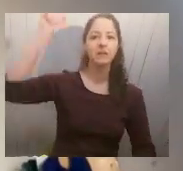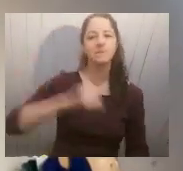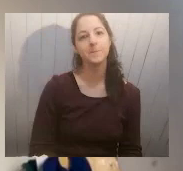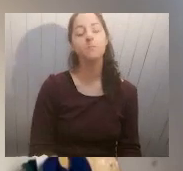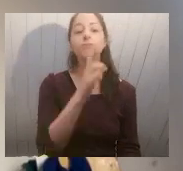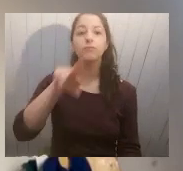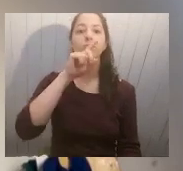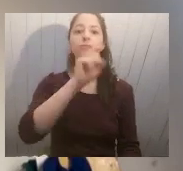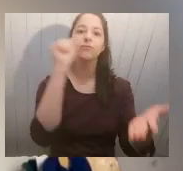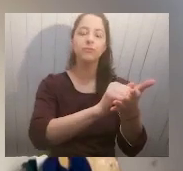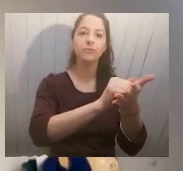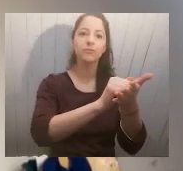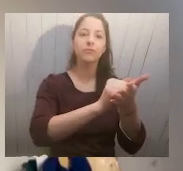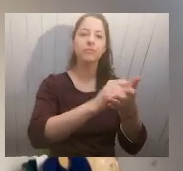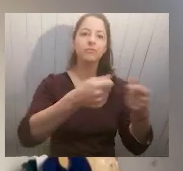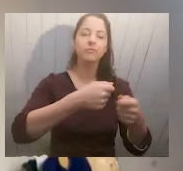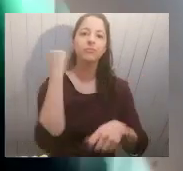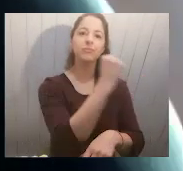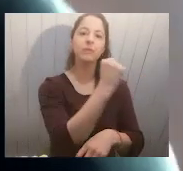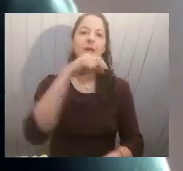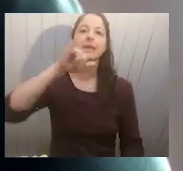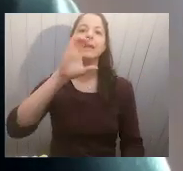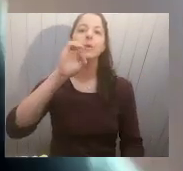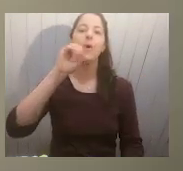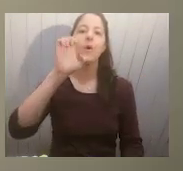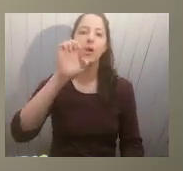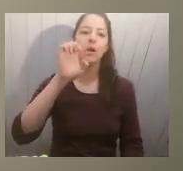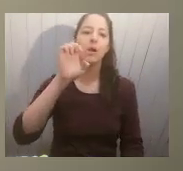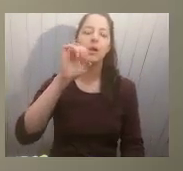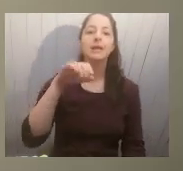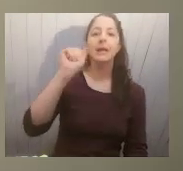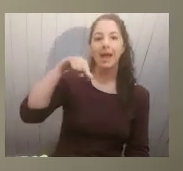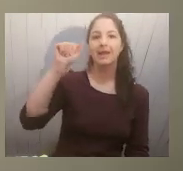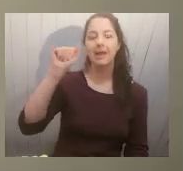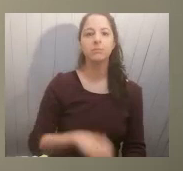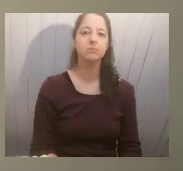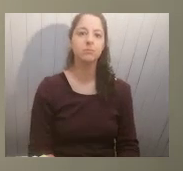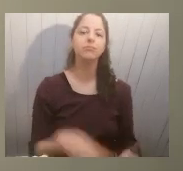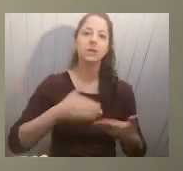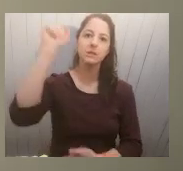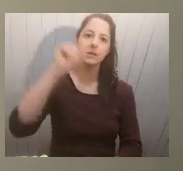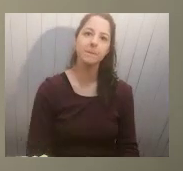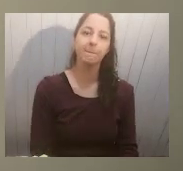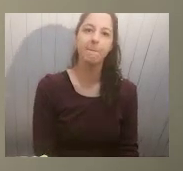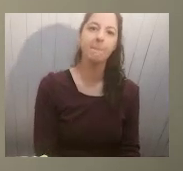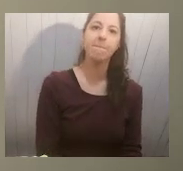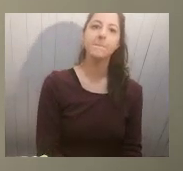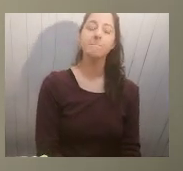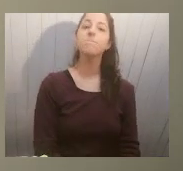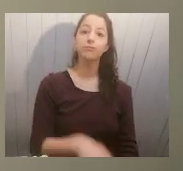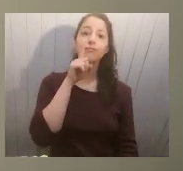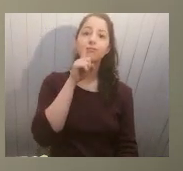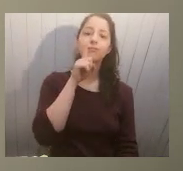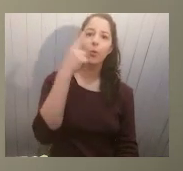de Nicole Saavedra Bahamondes y Ana Cook, presentes. Tenemos una cuenta, la de las personas asesinadas y muertas